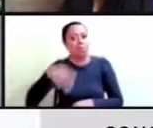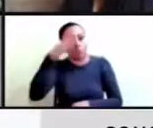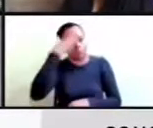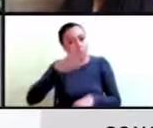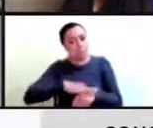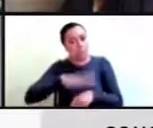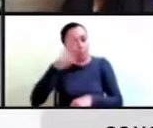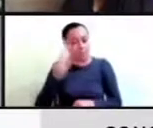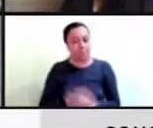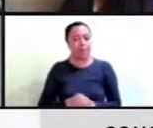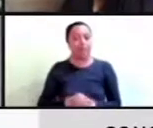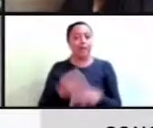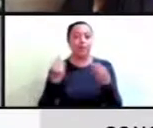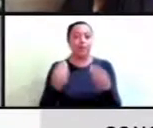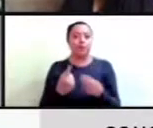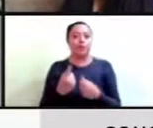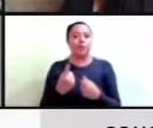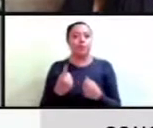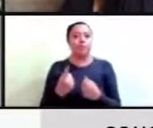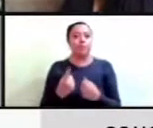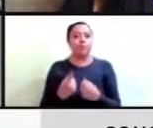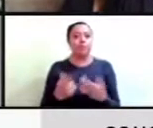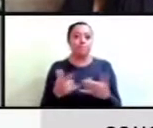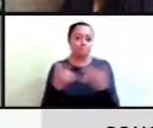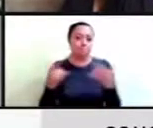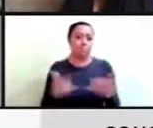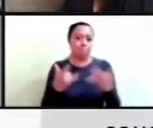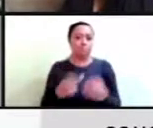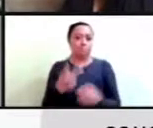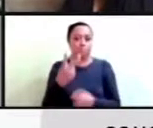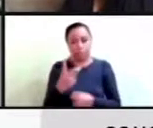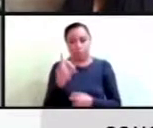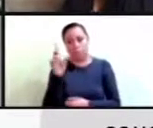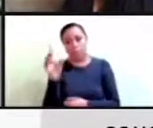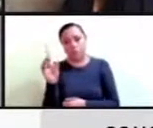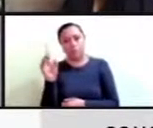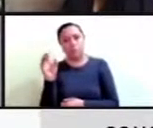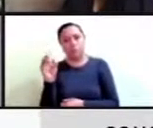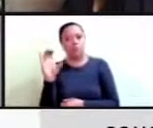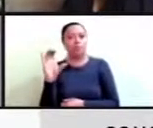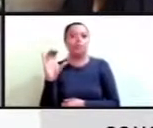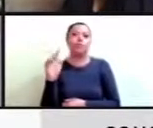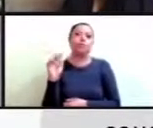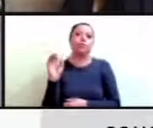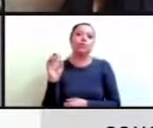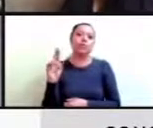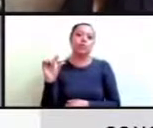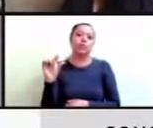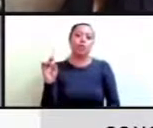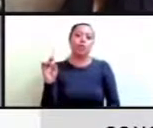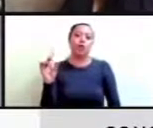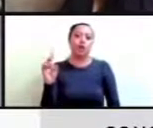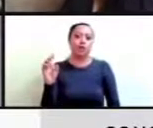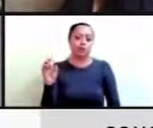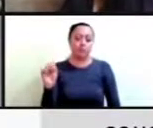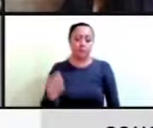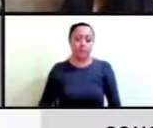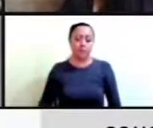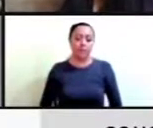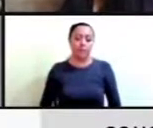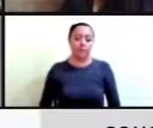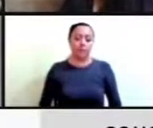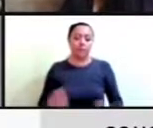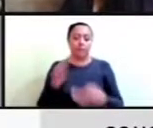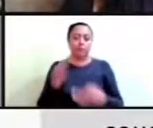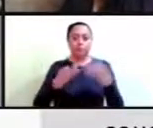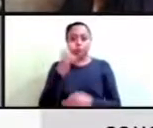3 doctorados. Entonces, ábranles, acojan a los artistas, a los creadores, a los cronistas. Les van a ser muy útiles en su labor